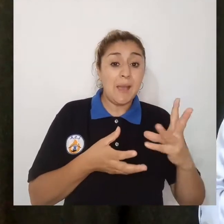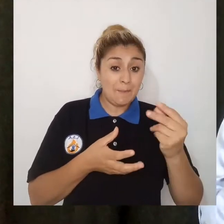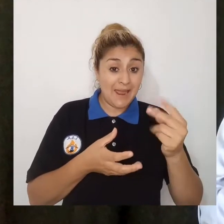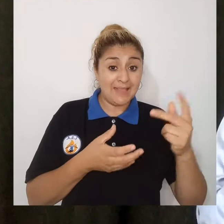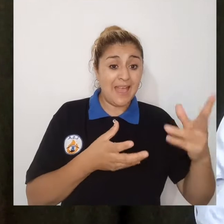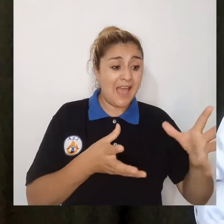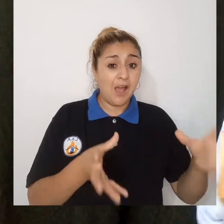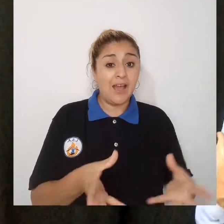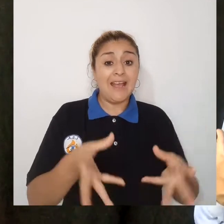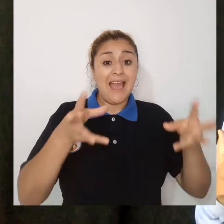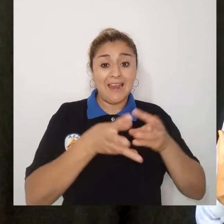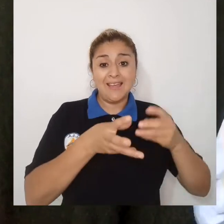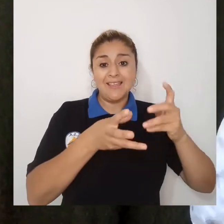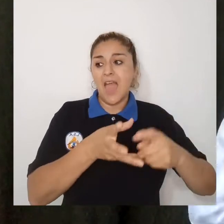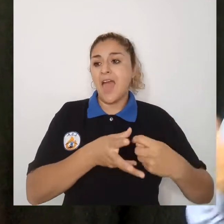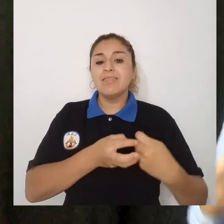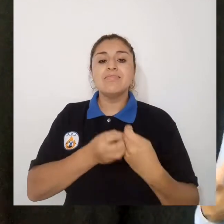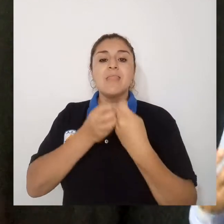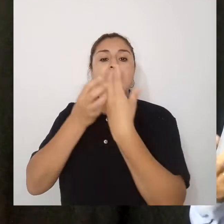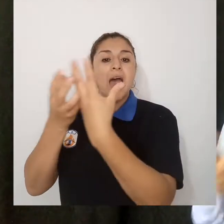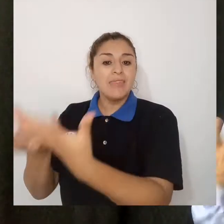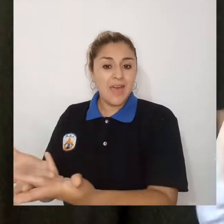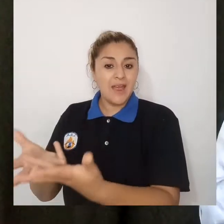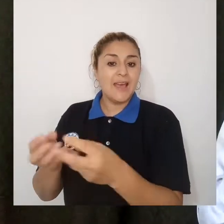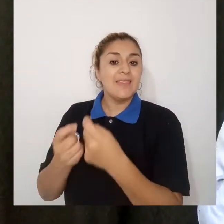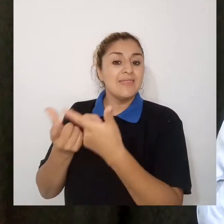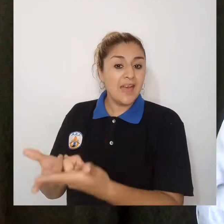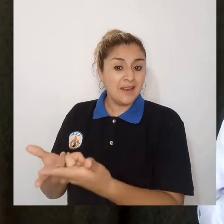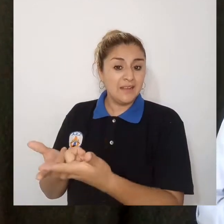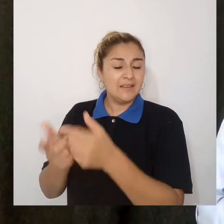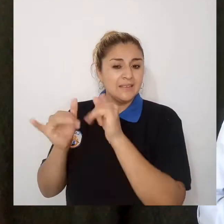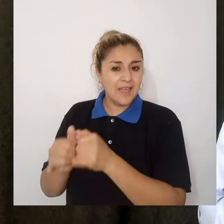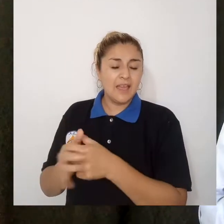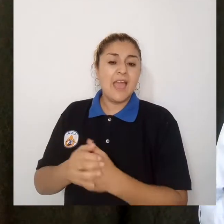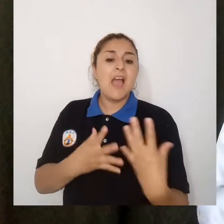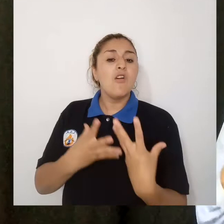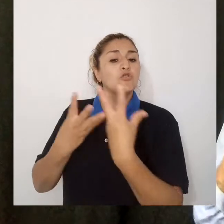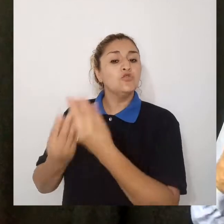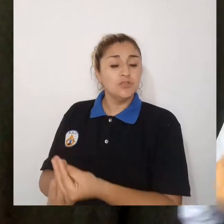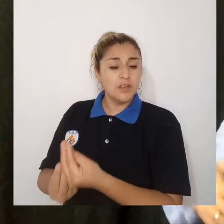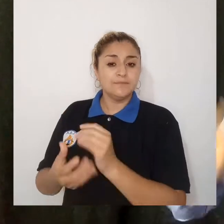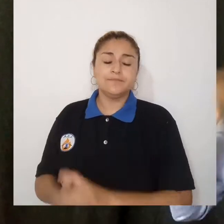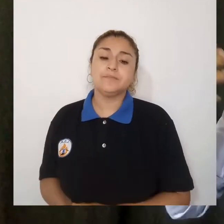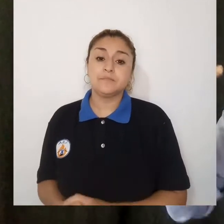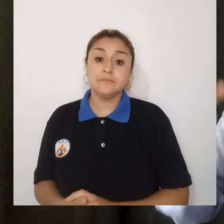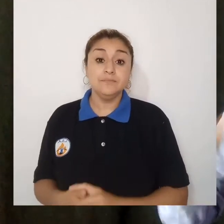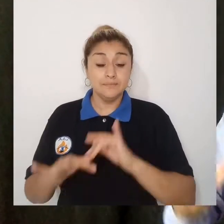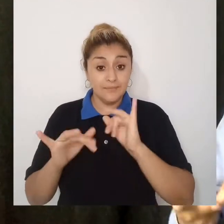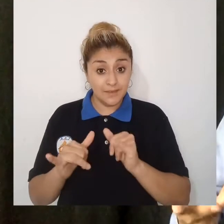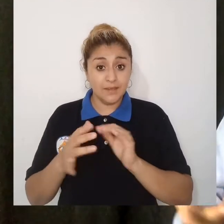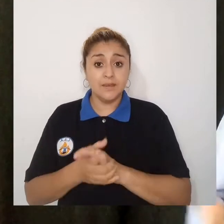dinero o que también tenían necesidad más inmediata por eso debían